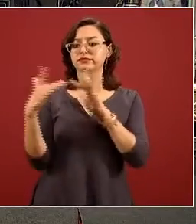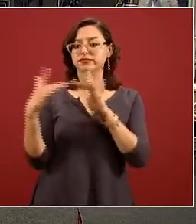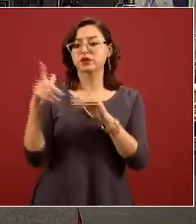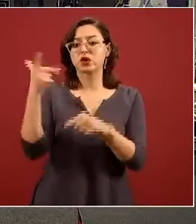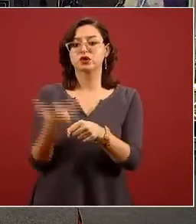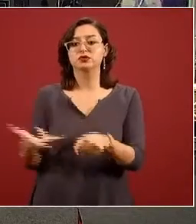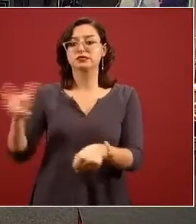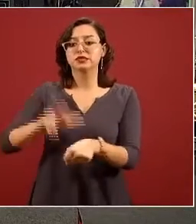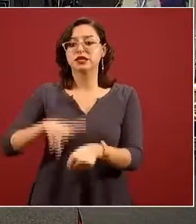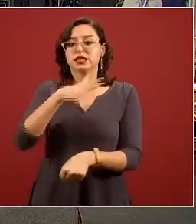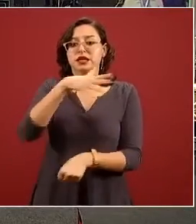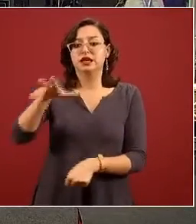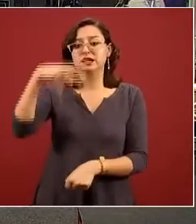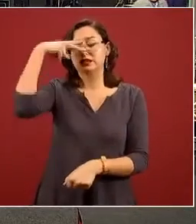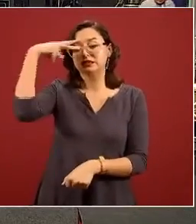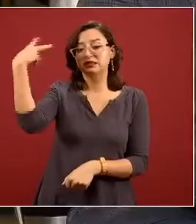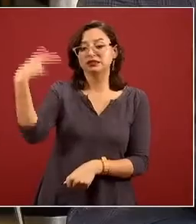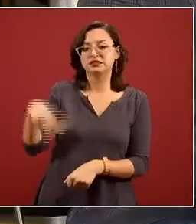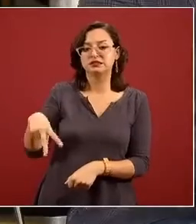México para denunciar